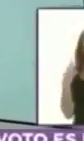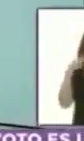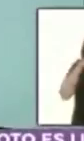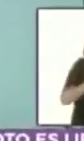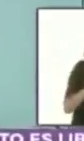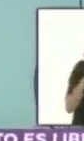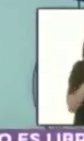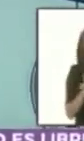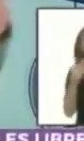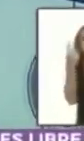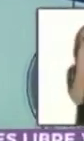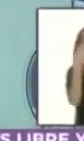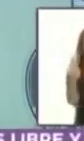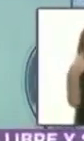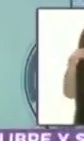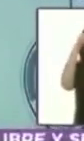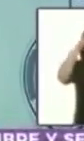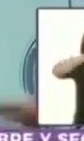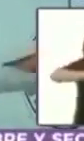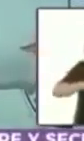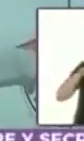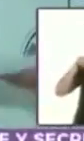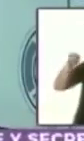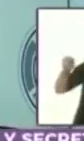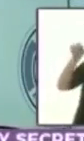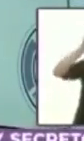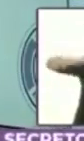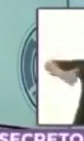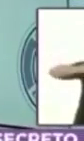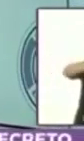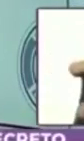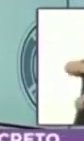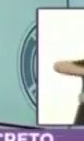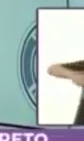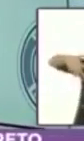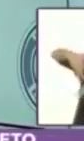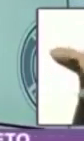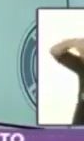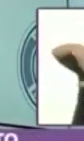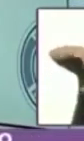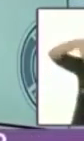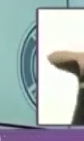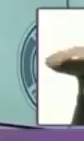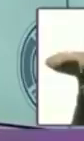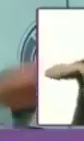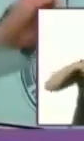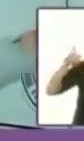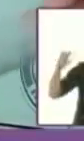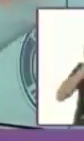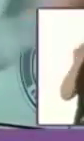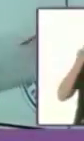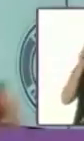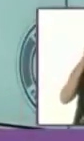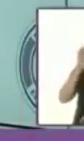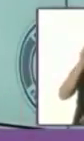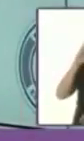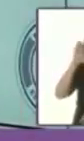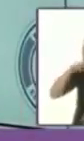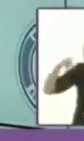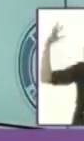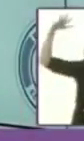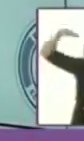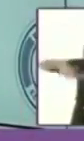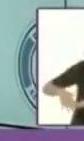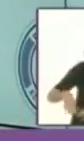Legislativa, y hasta ahora pues la víctima lo identifica. Pues también mencionar los papeles que jugaron